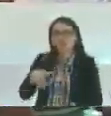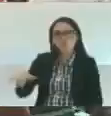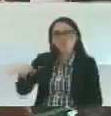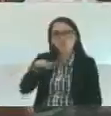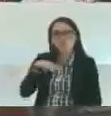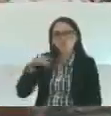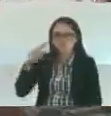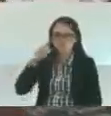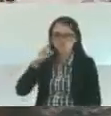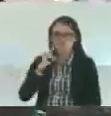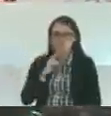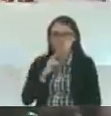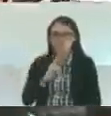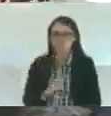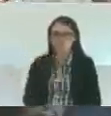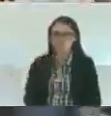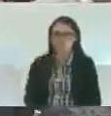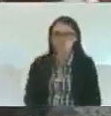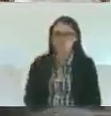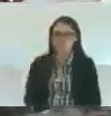Guayana.